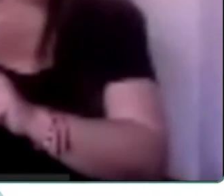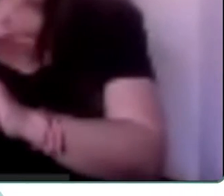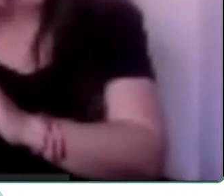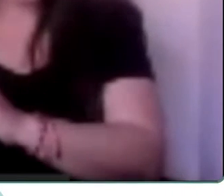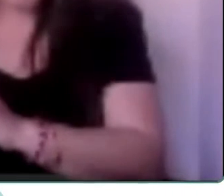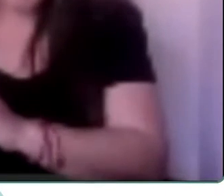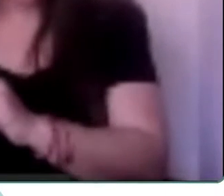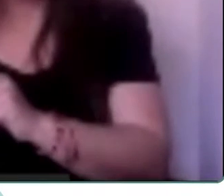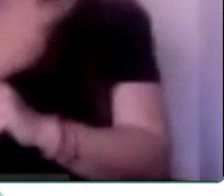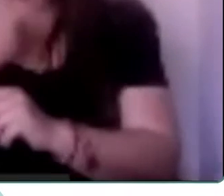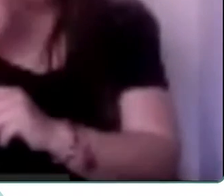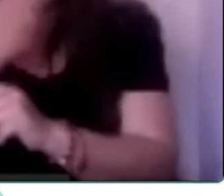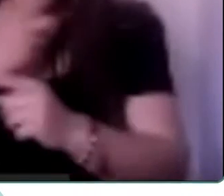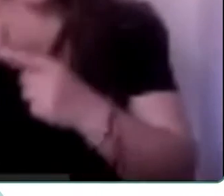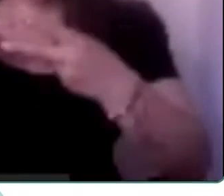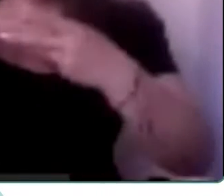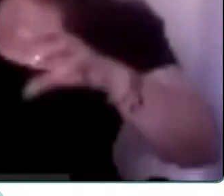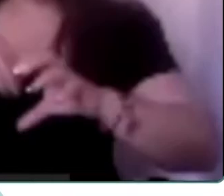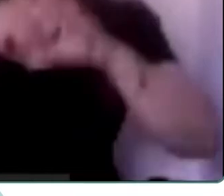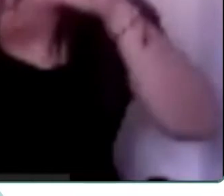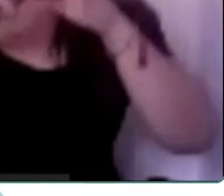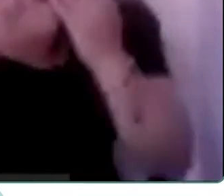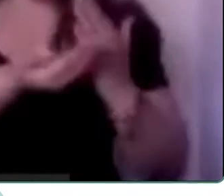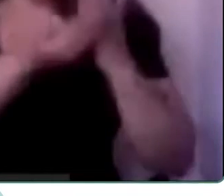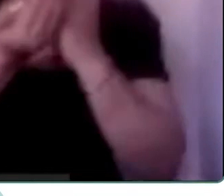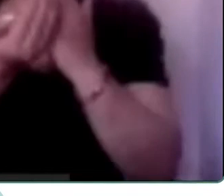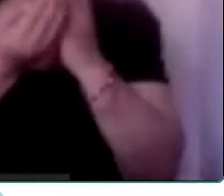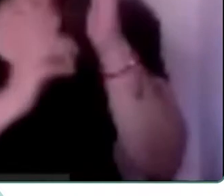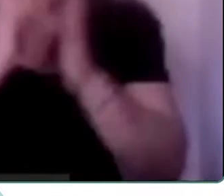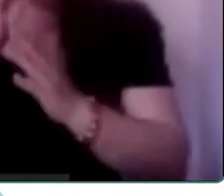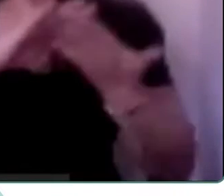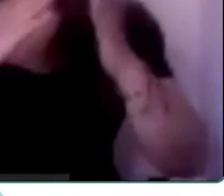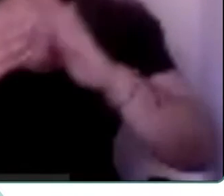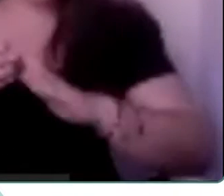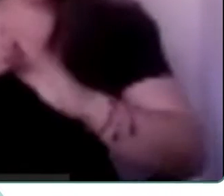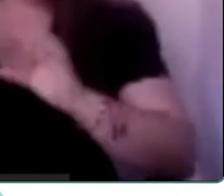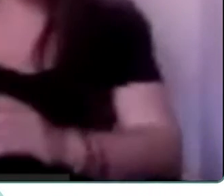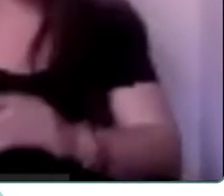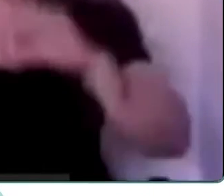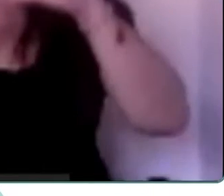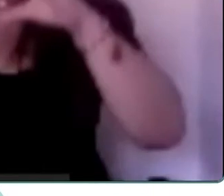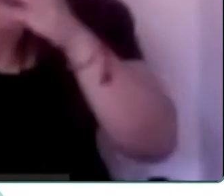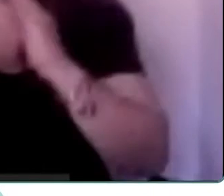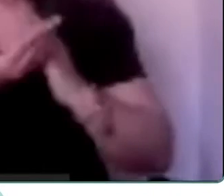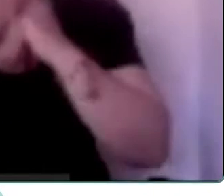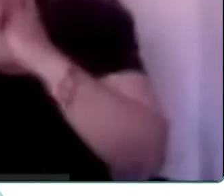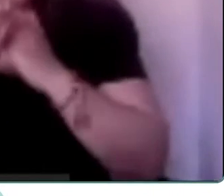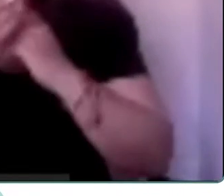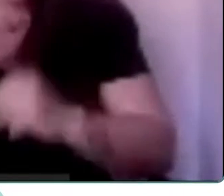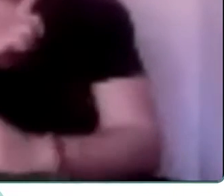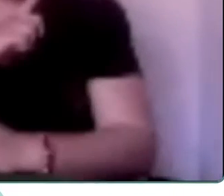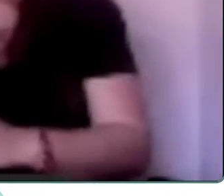en educación y desarrollo comunitario, doctora en educación, líder en política social y política pública